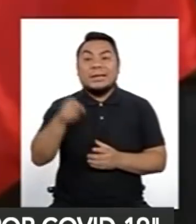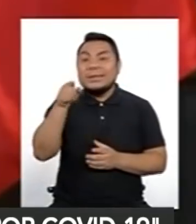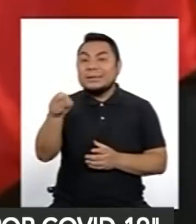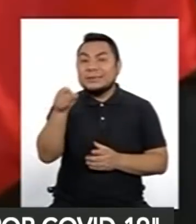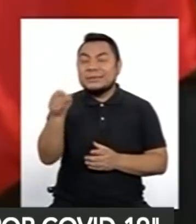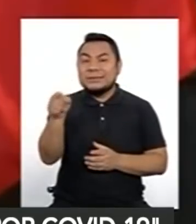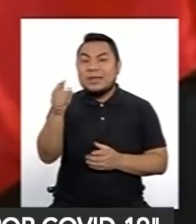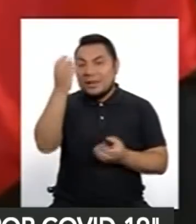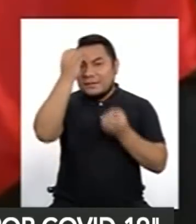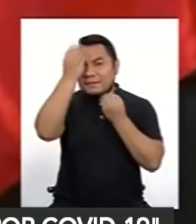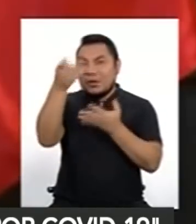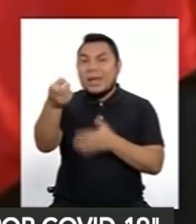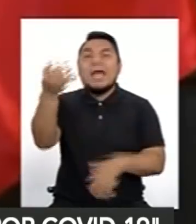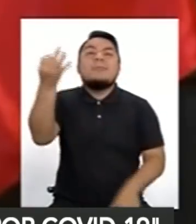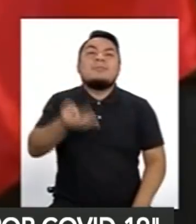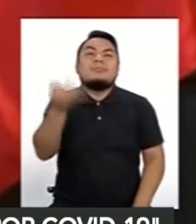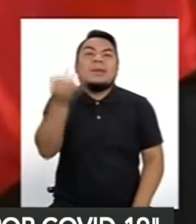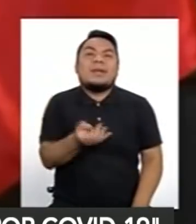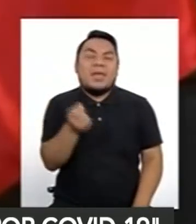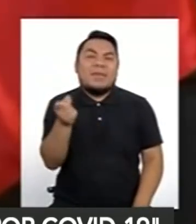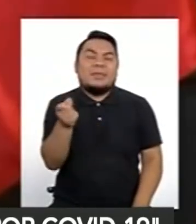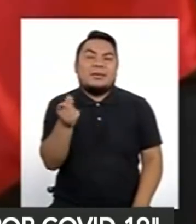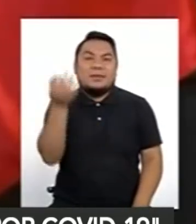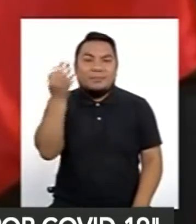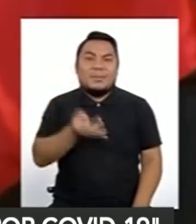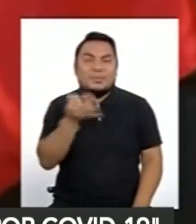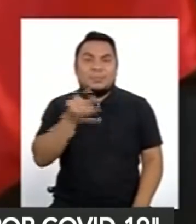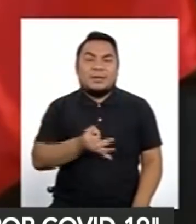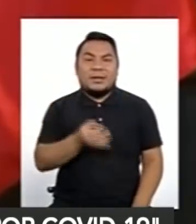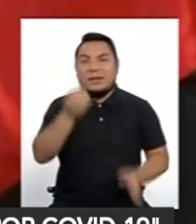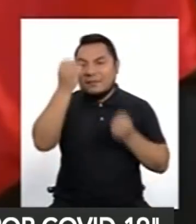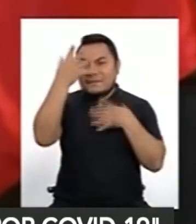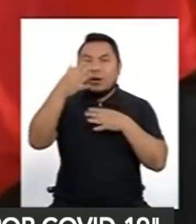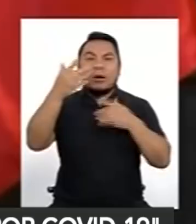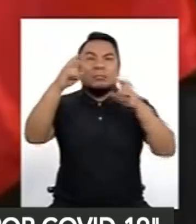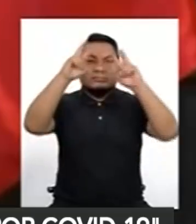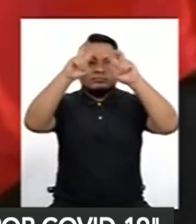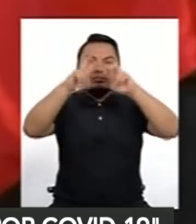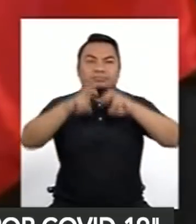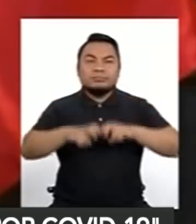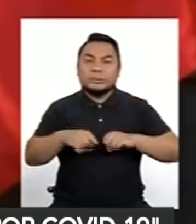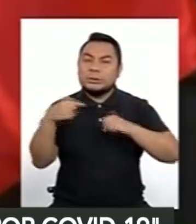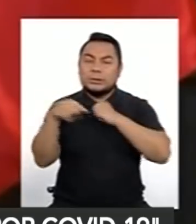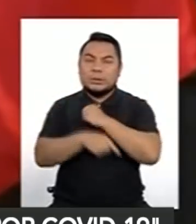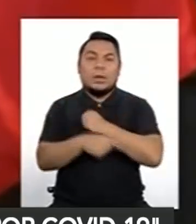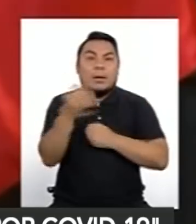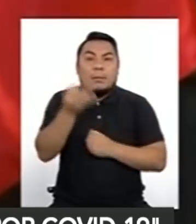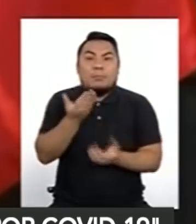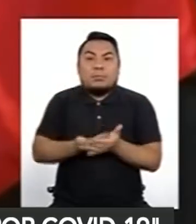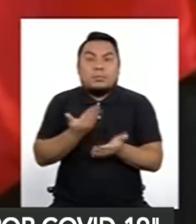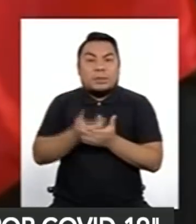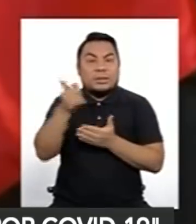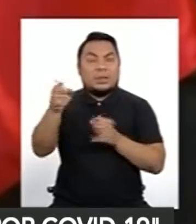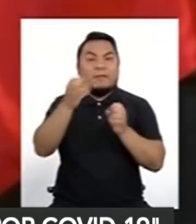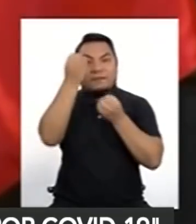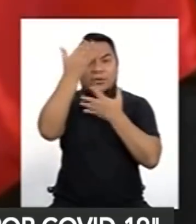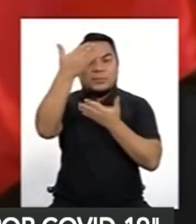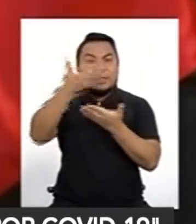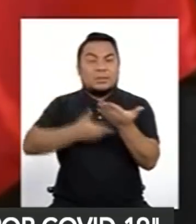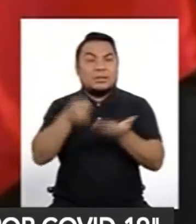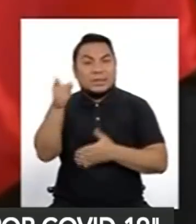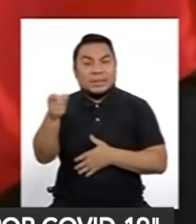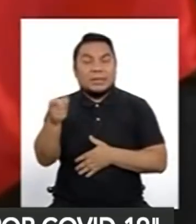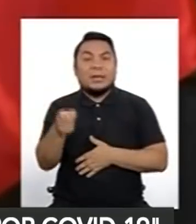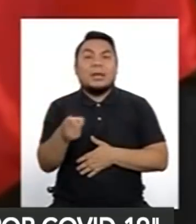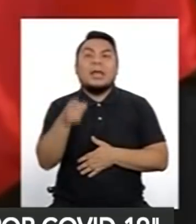son información real, estadística, verificable, de que nos indica que